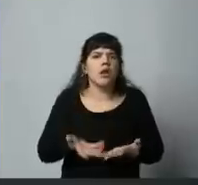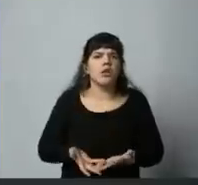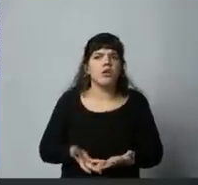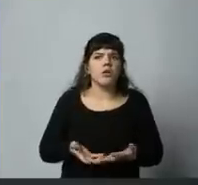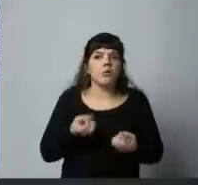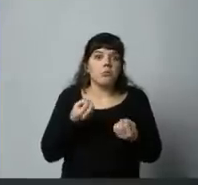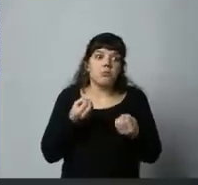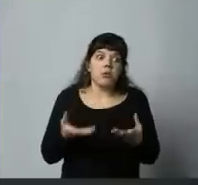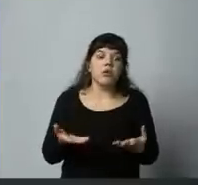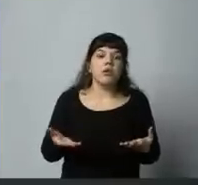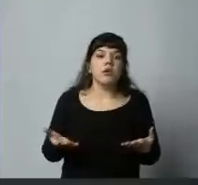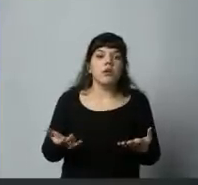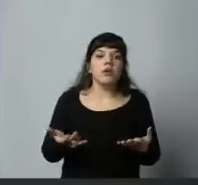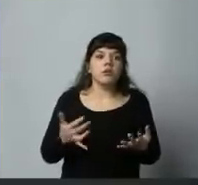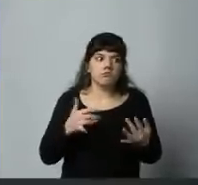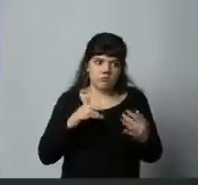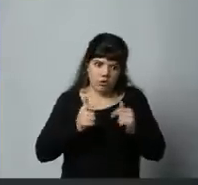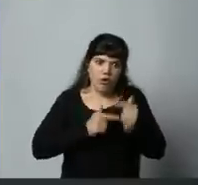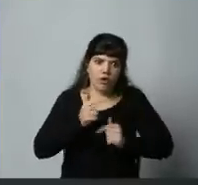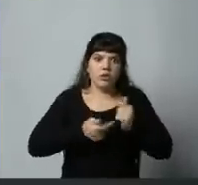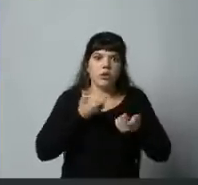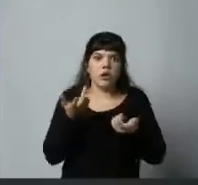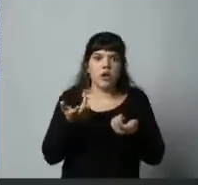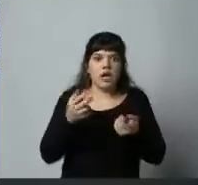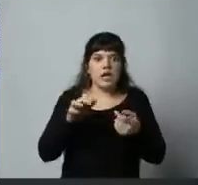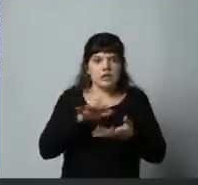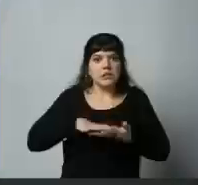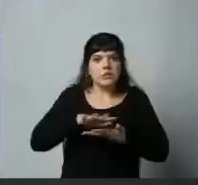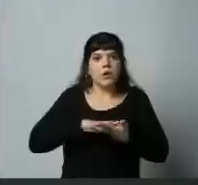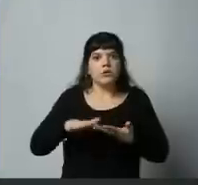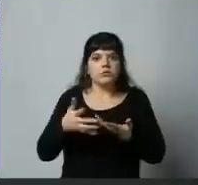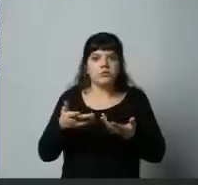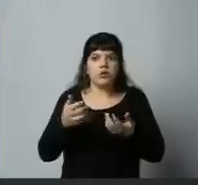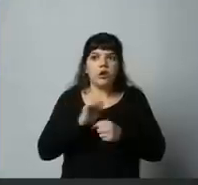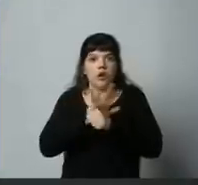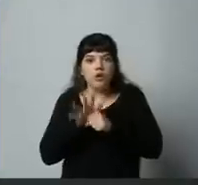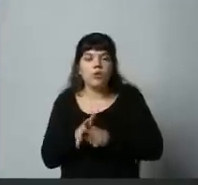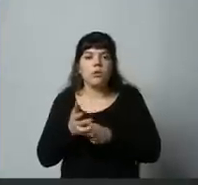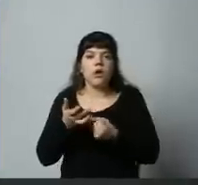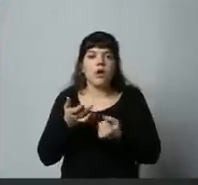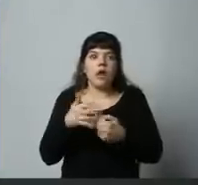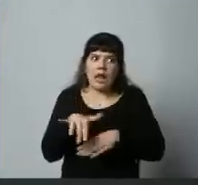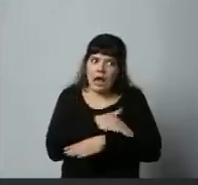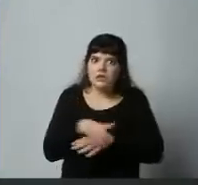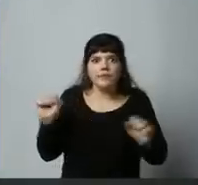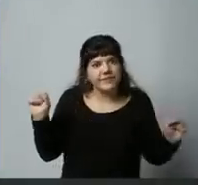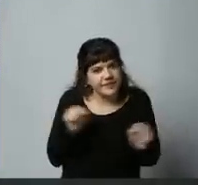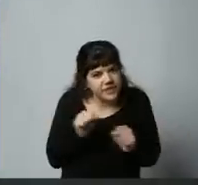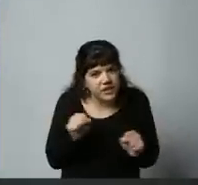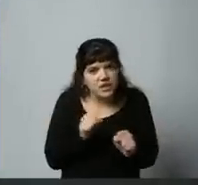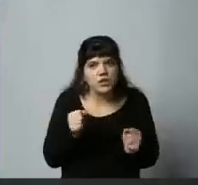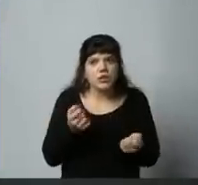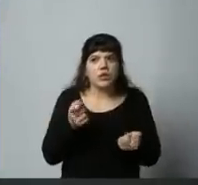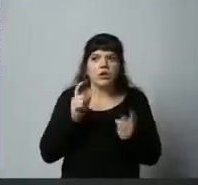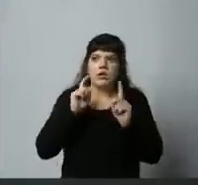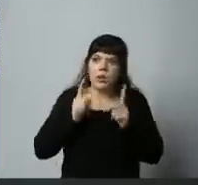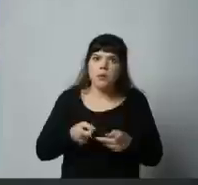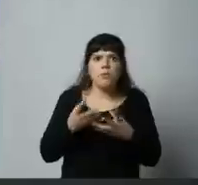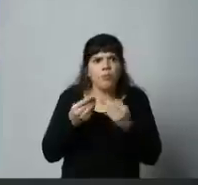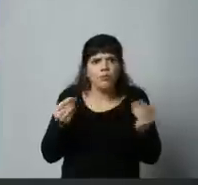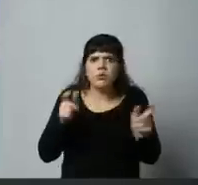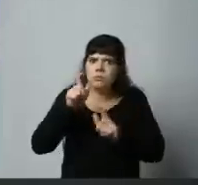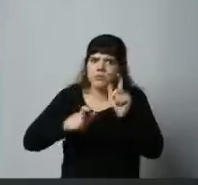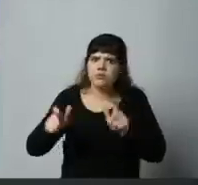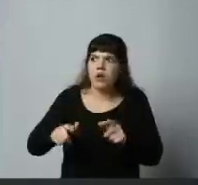porque todavía se vive la emergencia sanitaria la calle está cruda el frío es real y hay miles de personas muchos de ellos